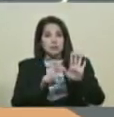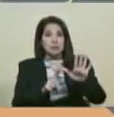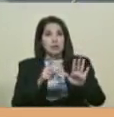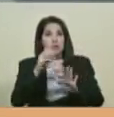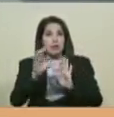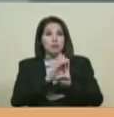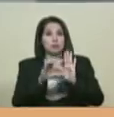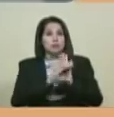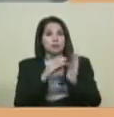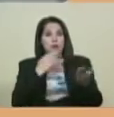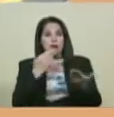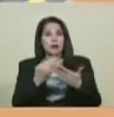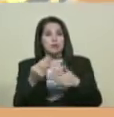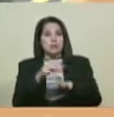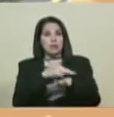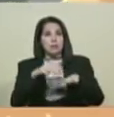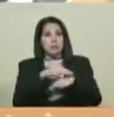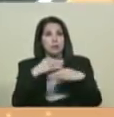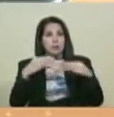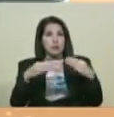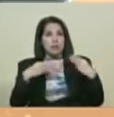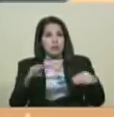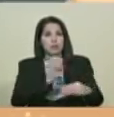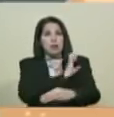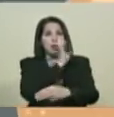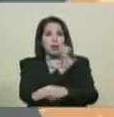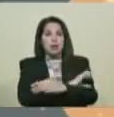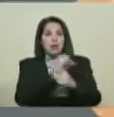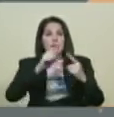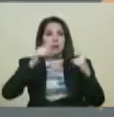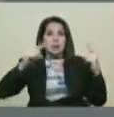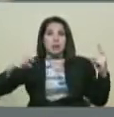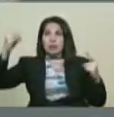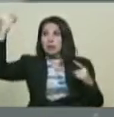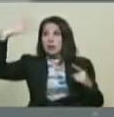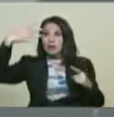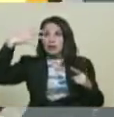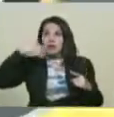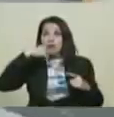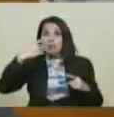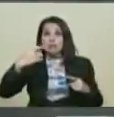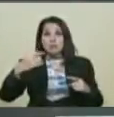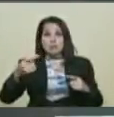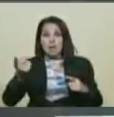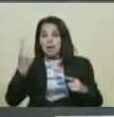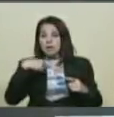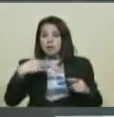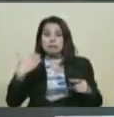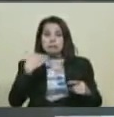Bueno, agradecemos al ministro del Poder Popular para la Energía Eléctrica, Luis Mota Domínguez, quien informó que la falla del